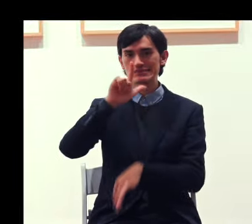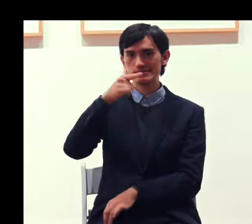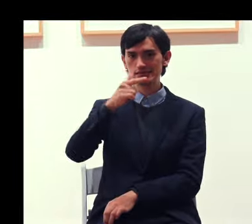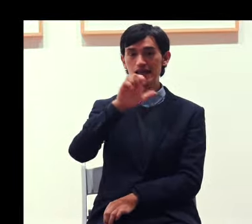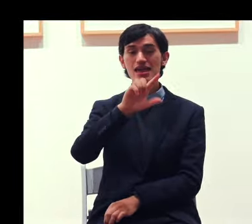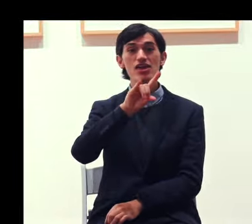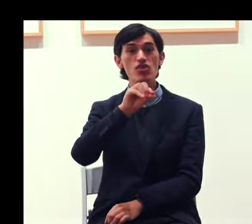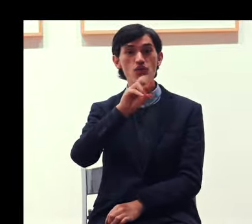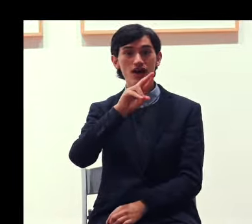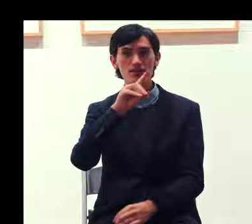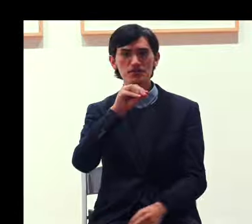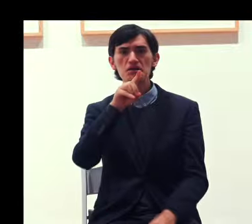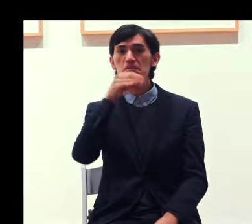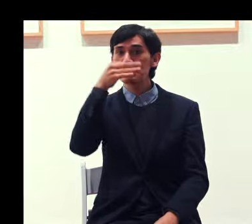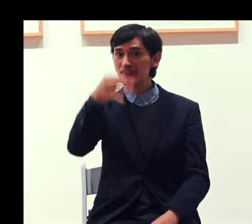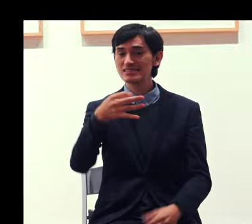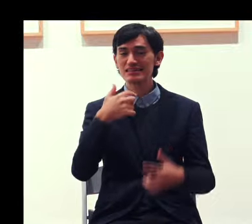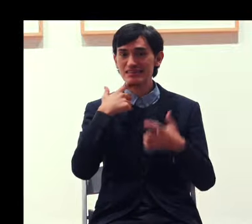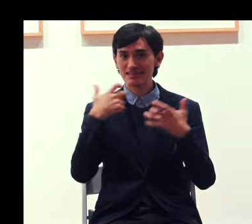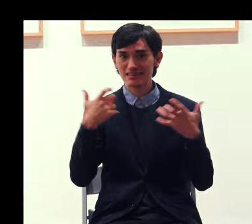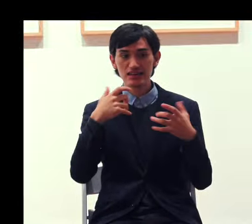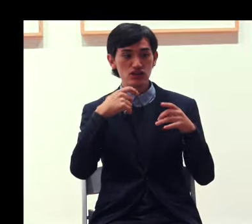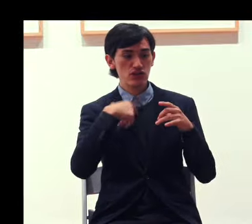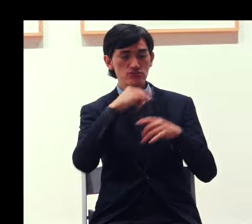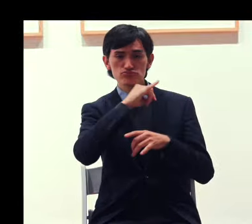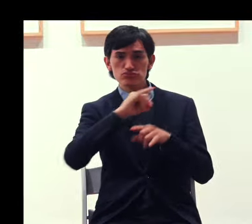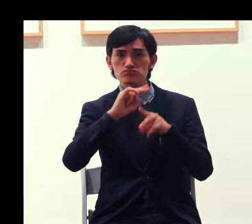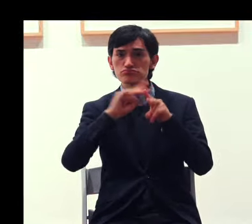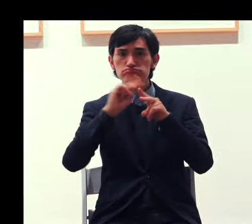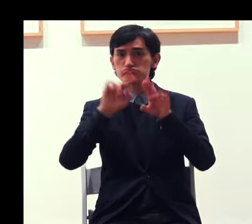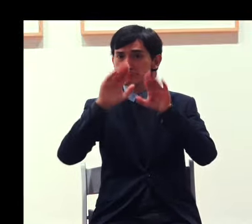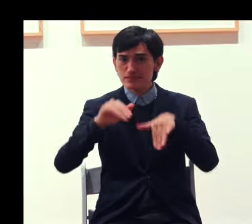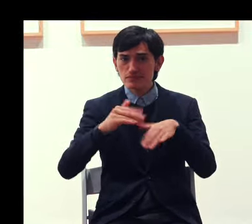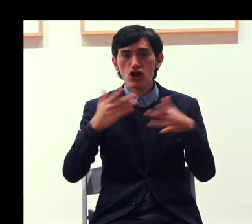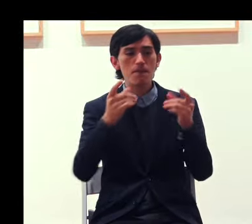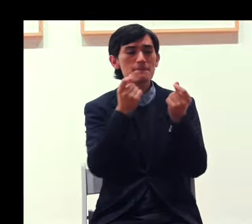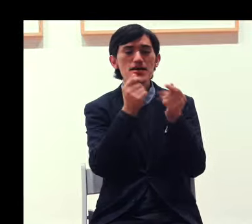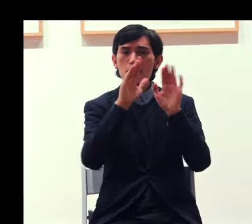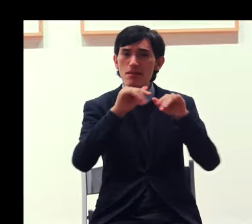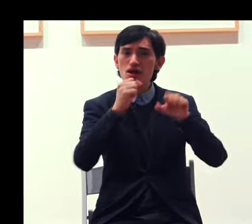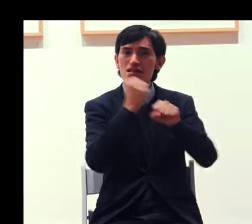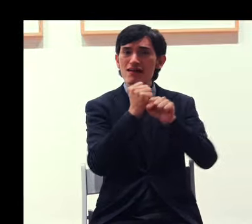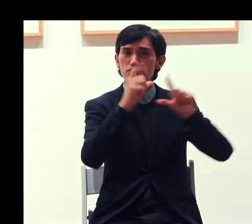demoran. Eduardo dice de su bosque, hago en él lo que siempre hago,